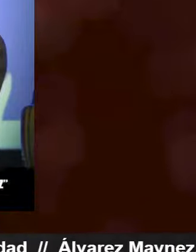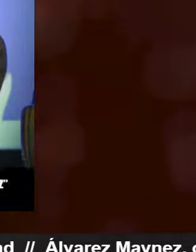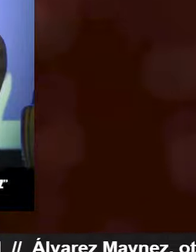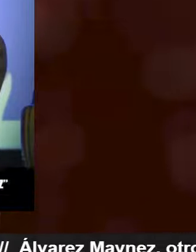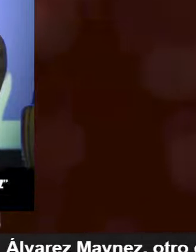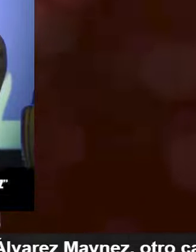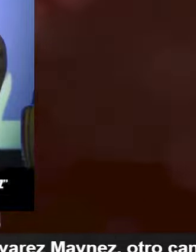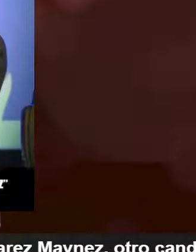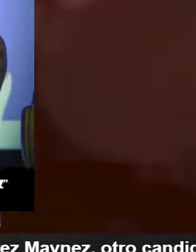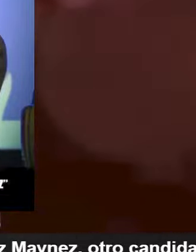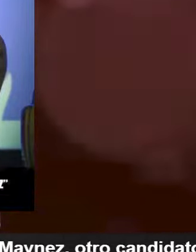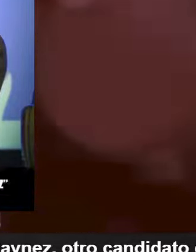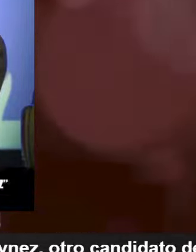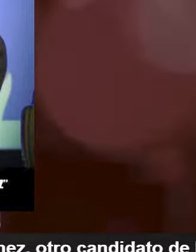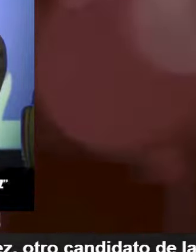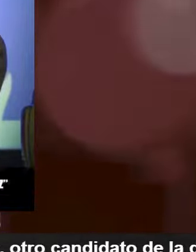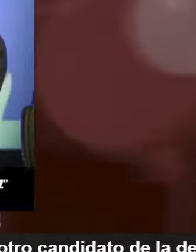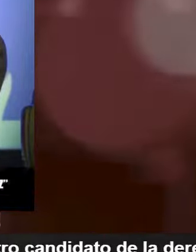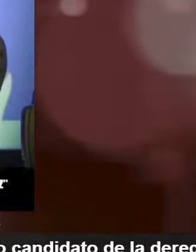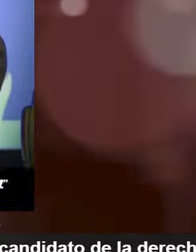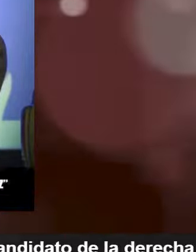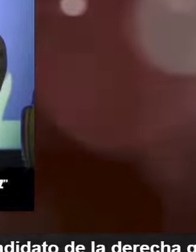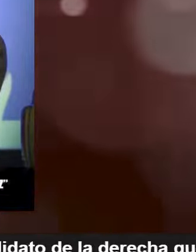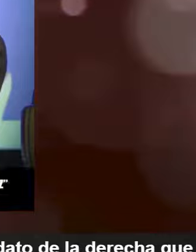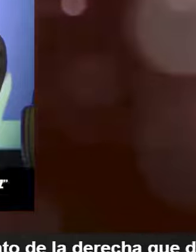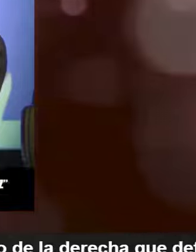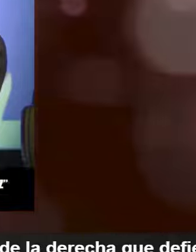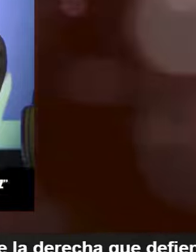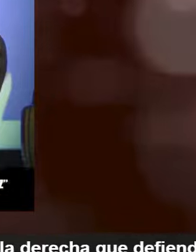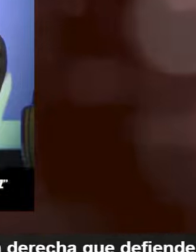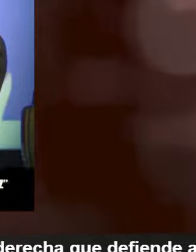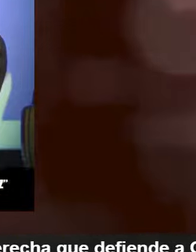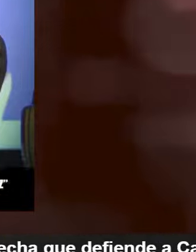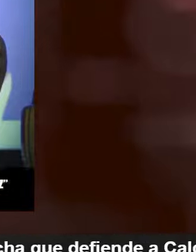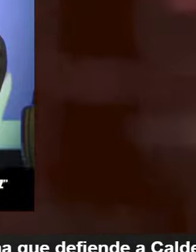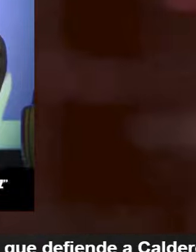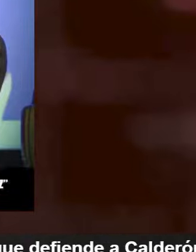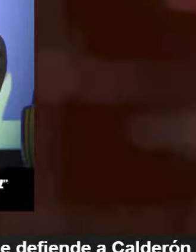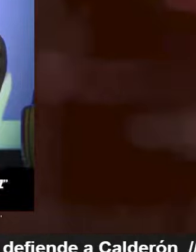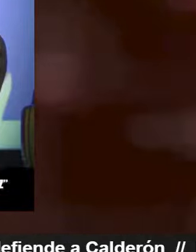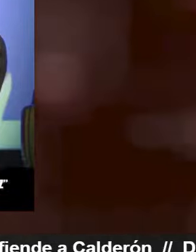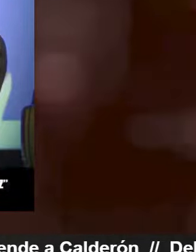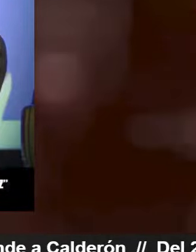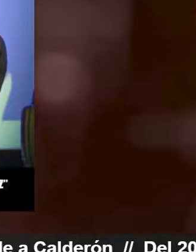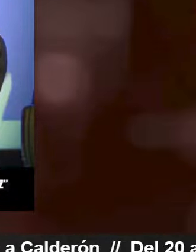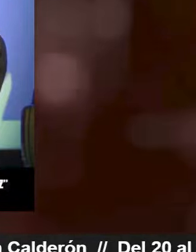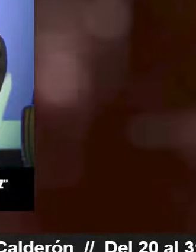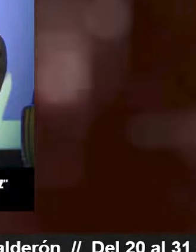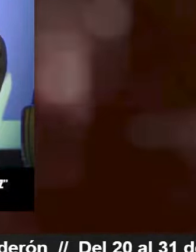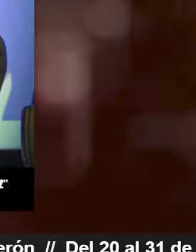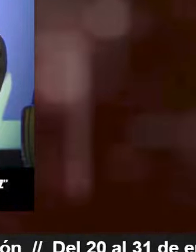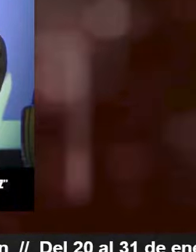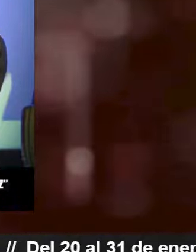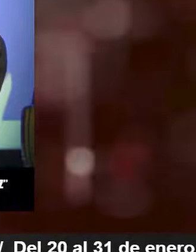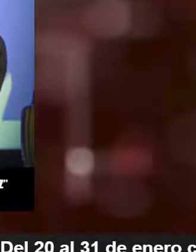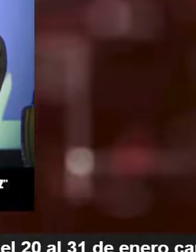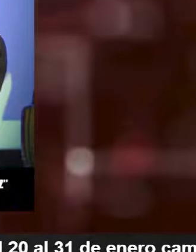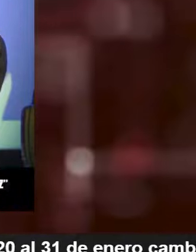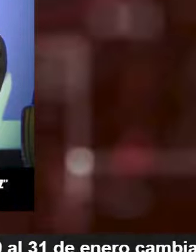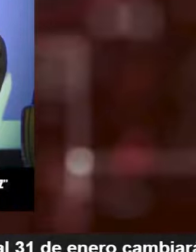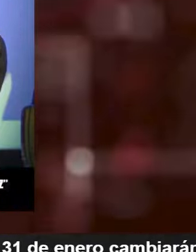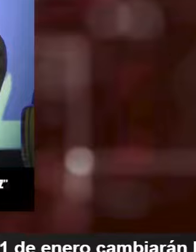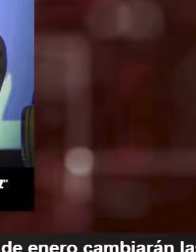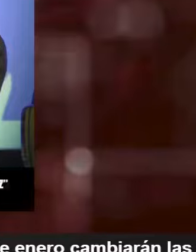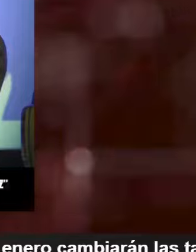organismos internacionales a instituciones de educación superior eh donde ya lo vimos también hay Eh pues